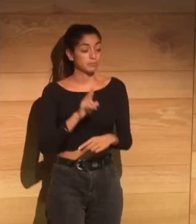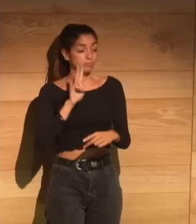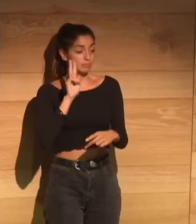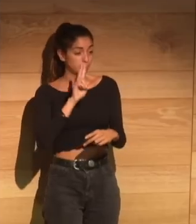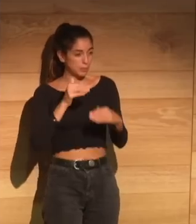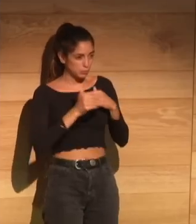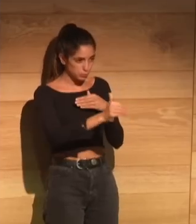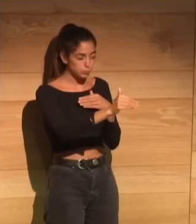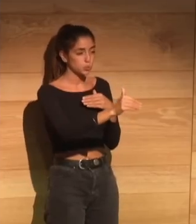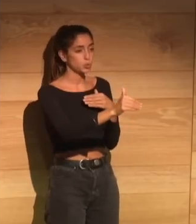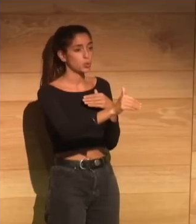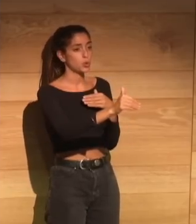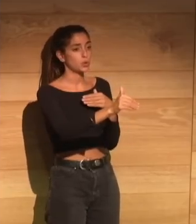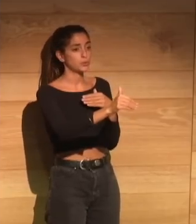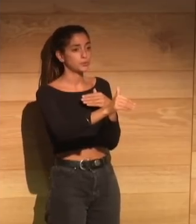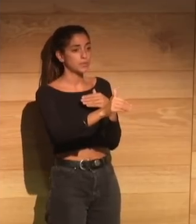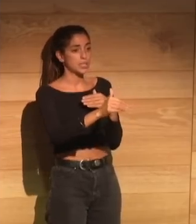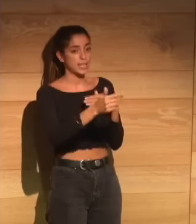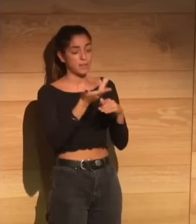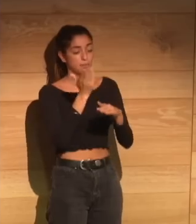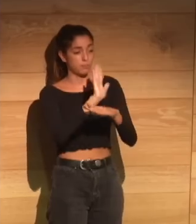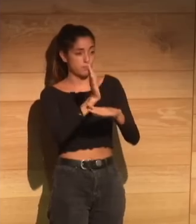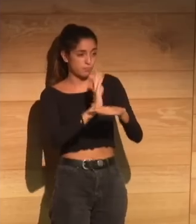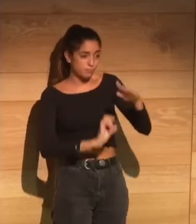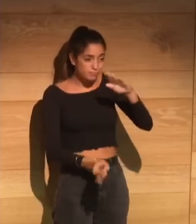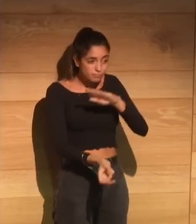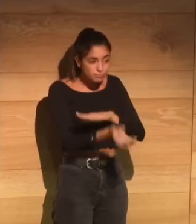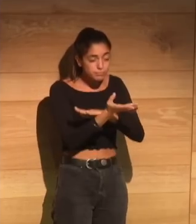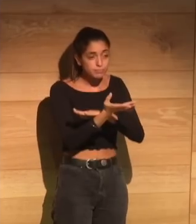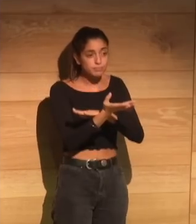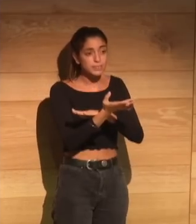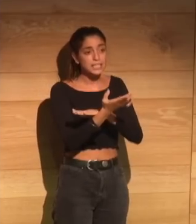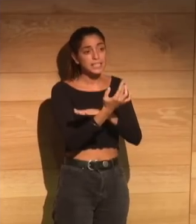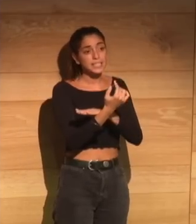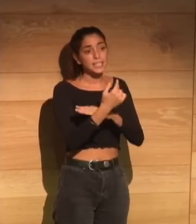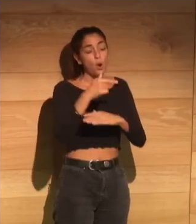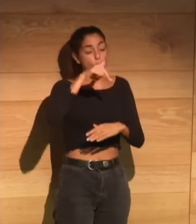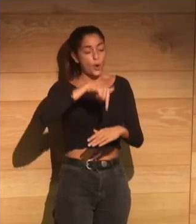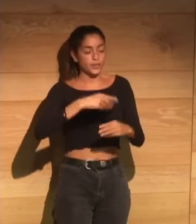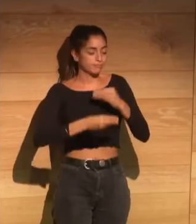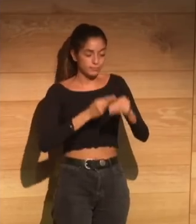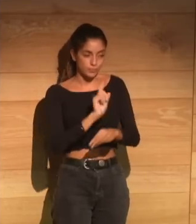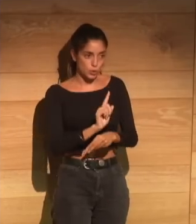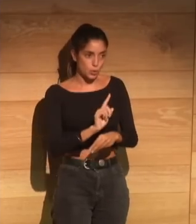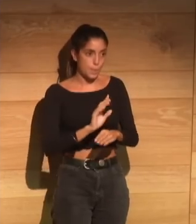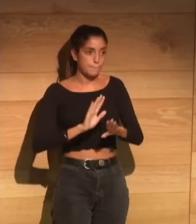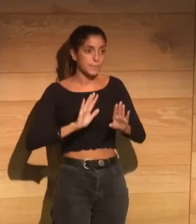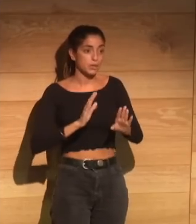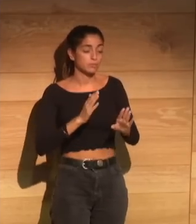el futuro, ya inventado el cine, cuando hablemos de... Bueno, no, hoy no lo vamos a hacer. Pero cuando hablemos